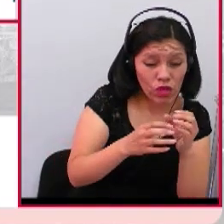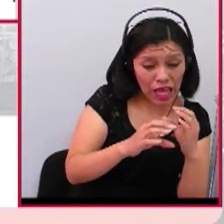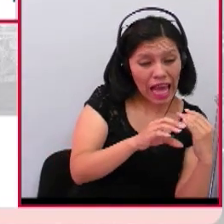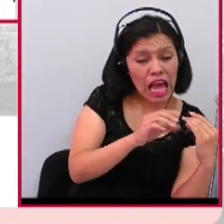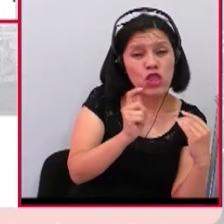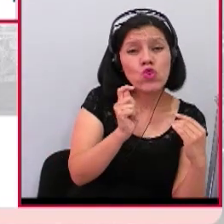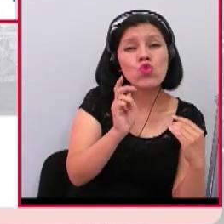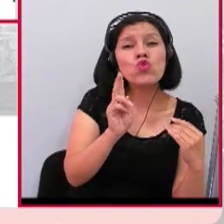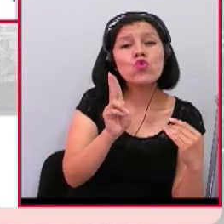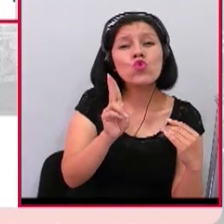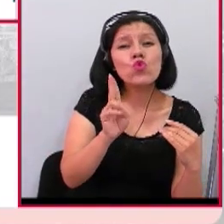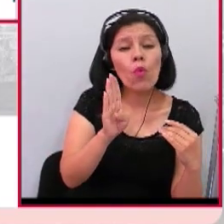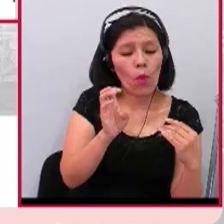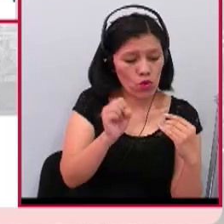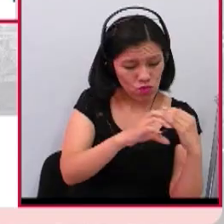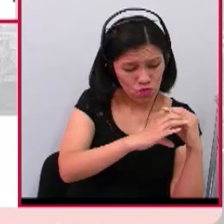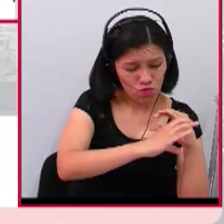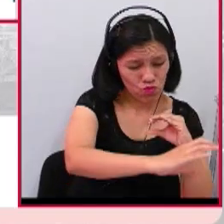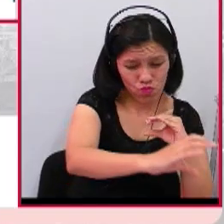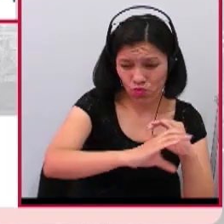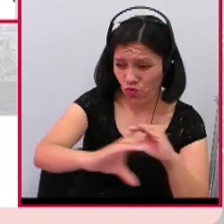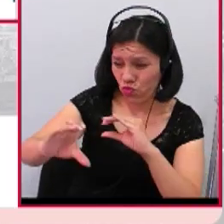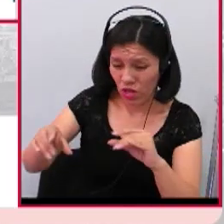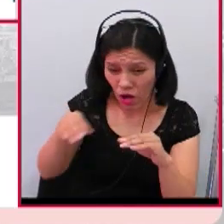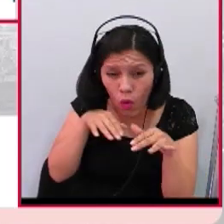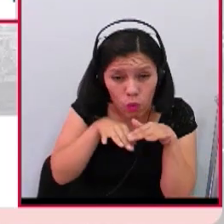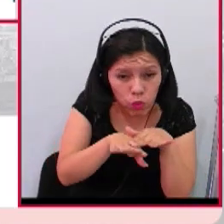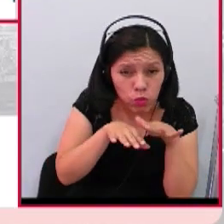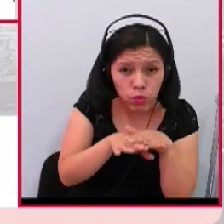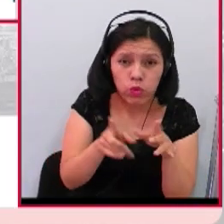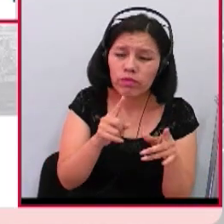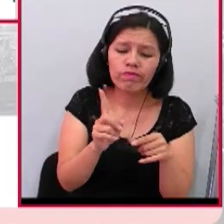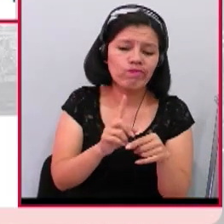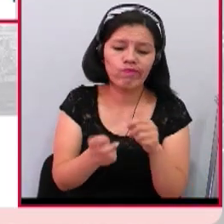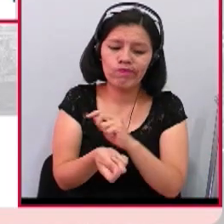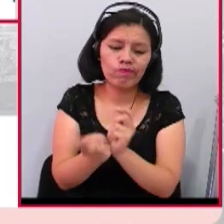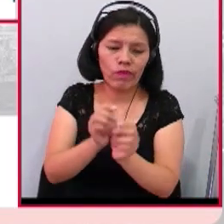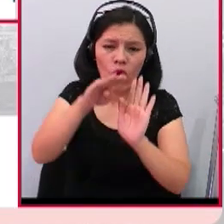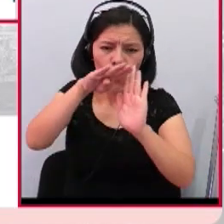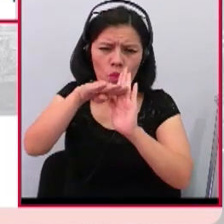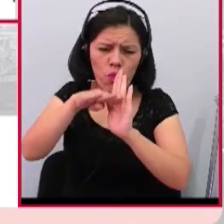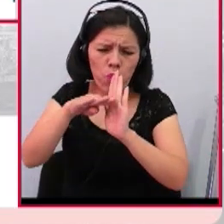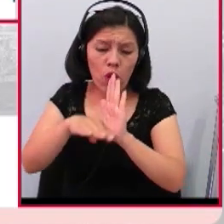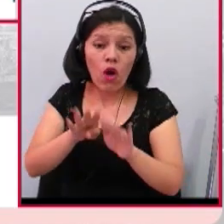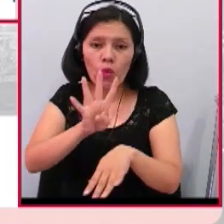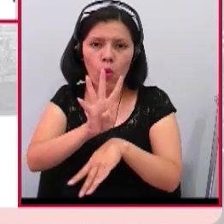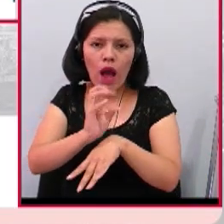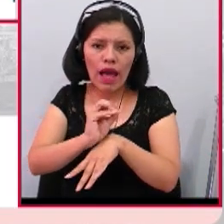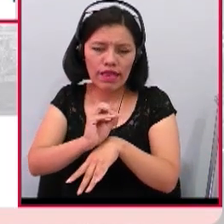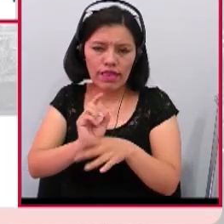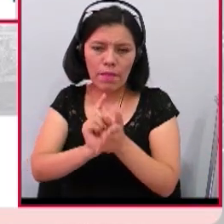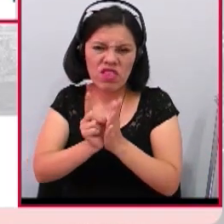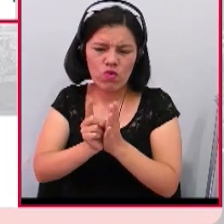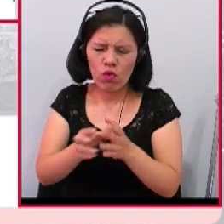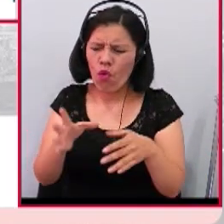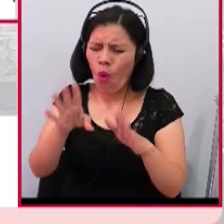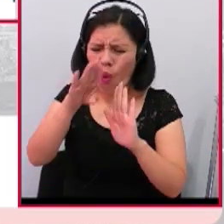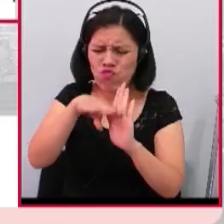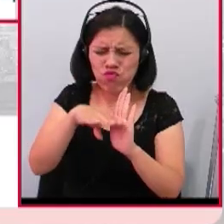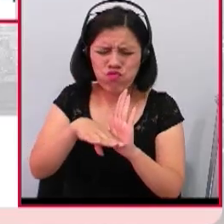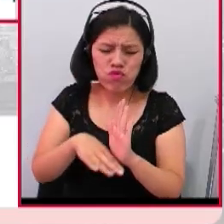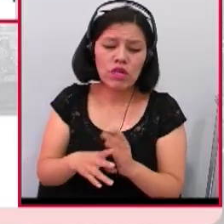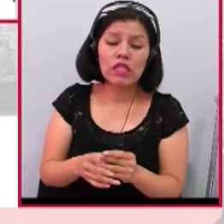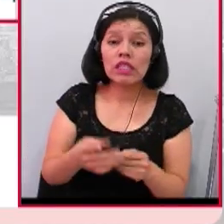ha incrementado. Eso ha hecho que los tiempos bajen, por ejemplo, en tiempos de oxidación en 40 minutos y en los tiempos de reducción